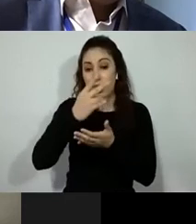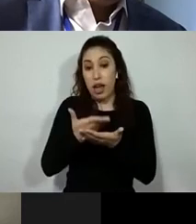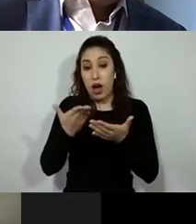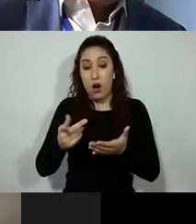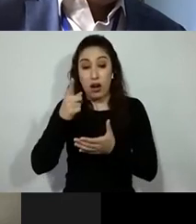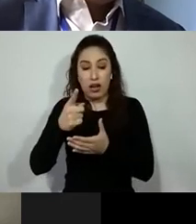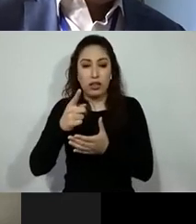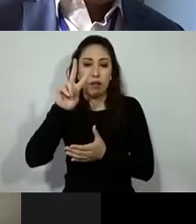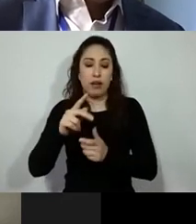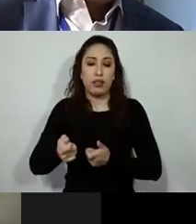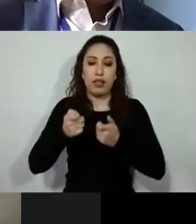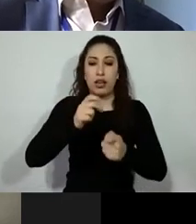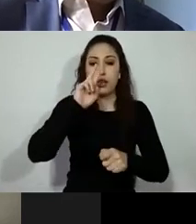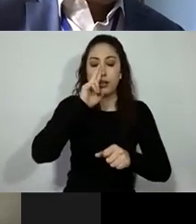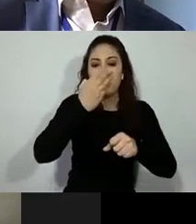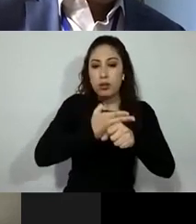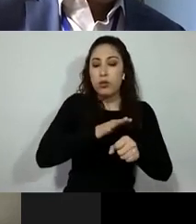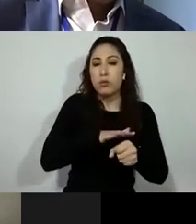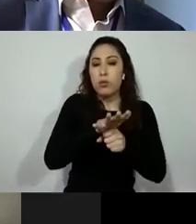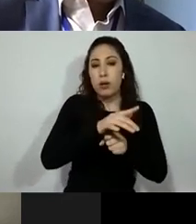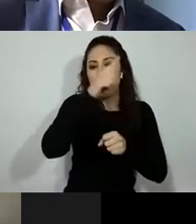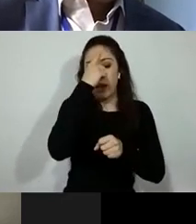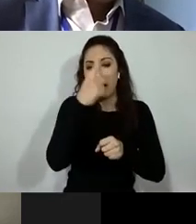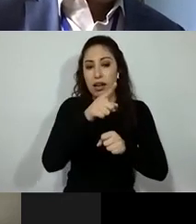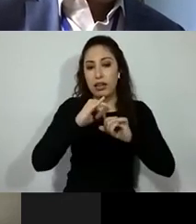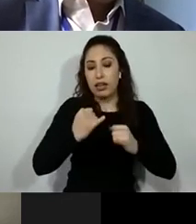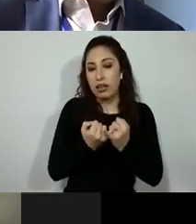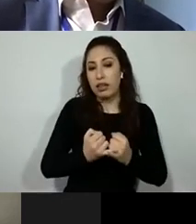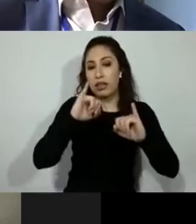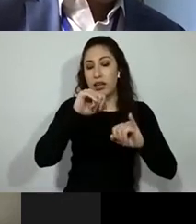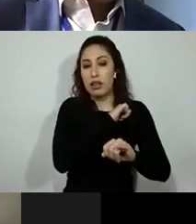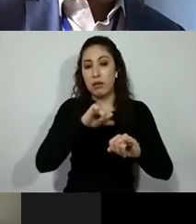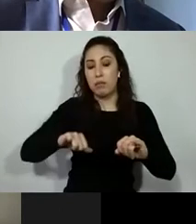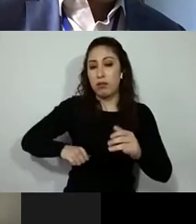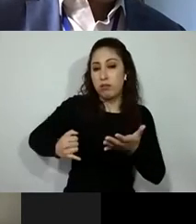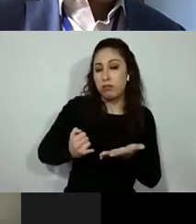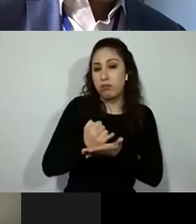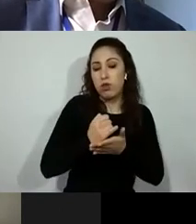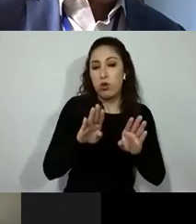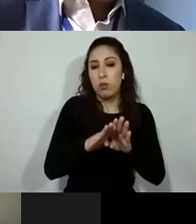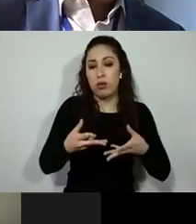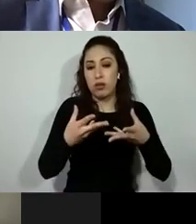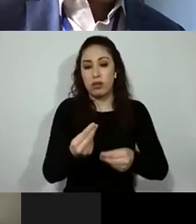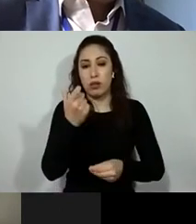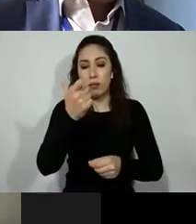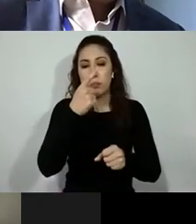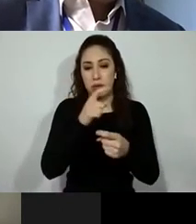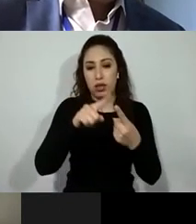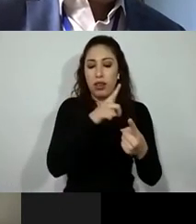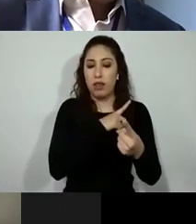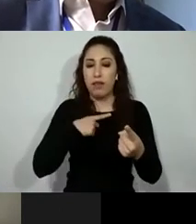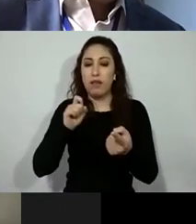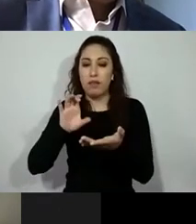características esenciales de la autonomía presupuestal, la cual implica tres cualidades: distribución del presupuesto entre